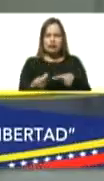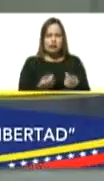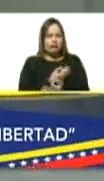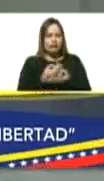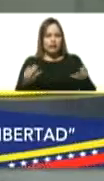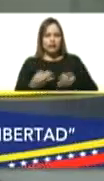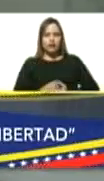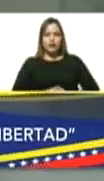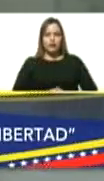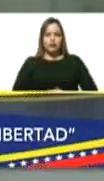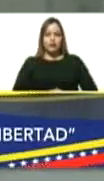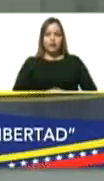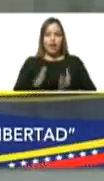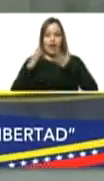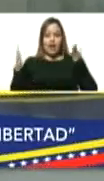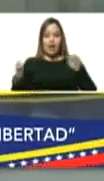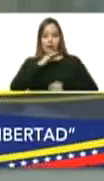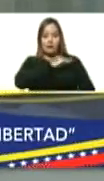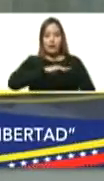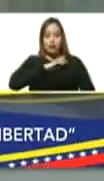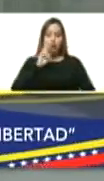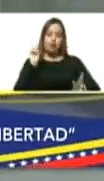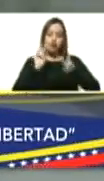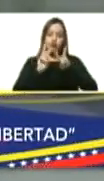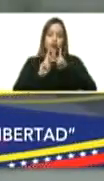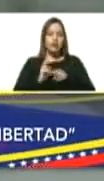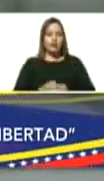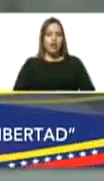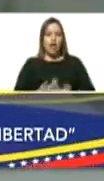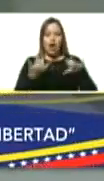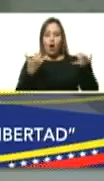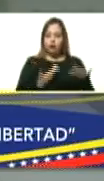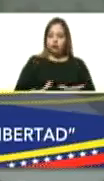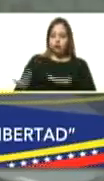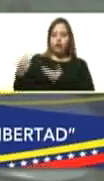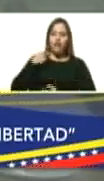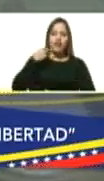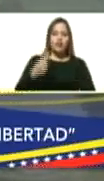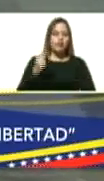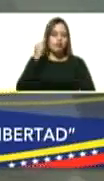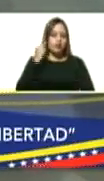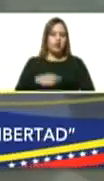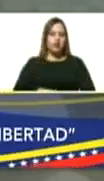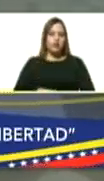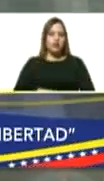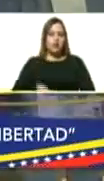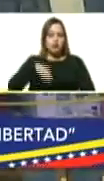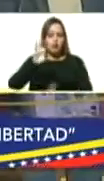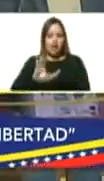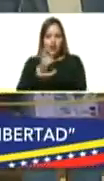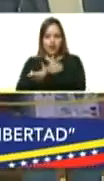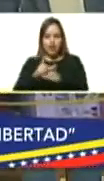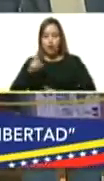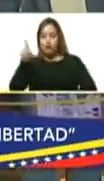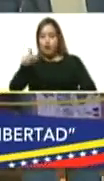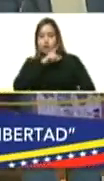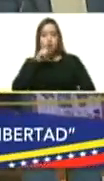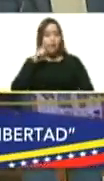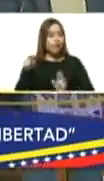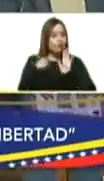que es, por supuesto, la gran misión Vivienda Venezuela. Para ello, vamos a escuchar a nuestra vocera de Ciudad Libertad, como usted lo ha